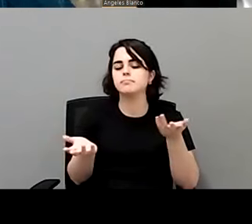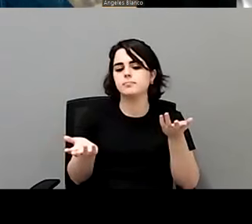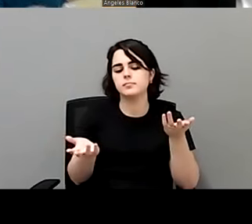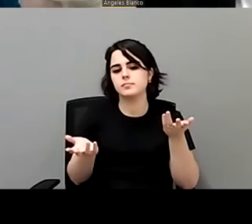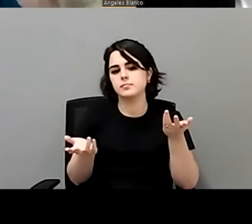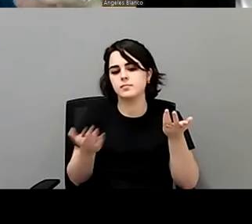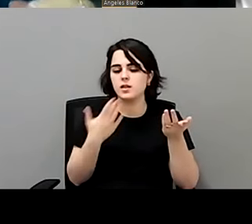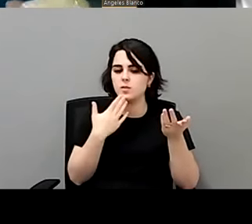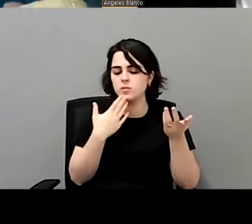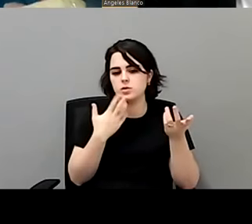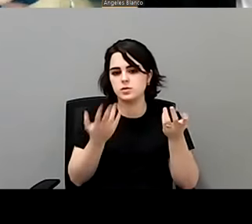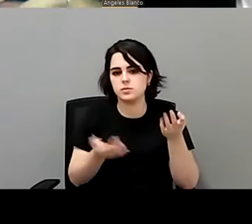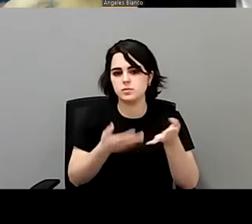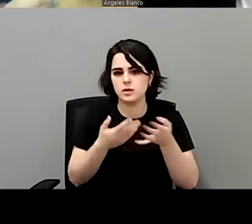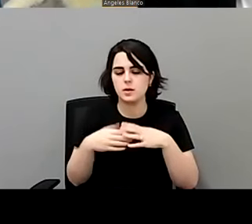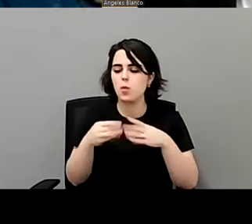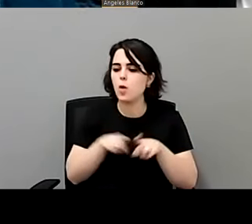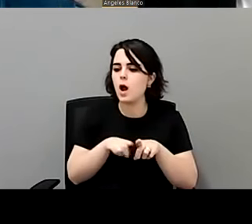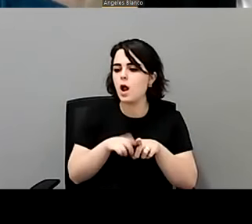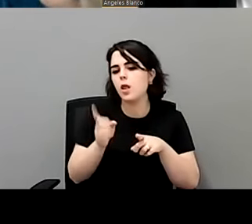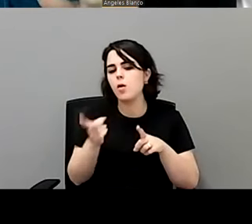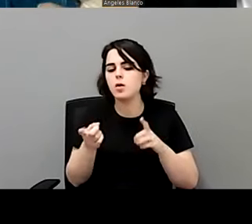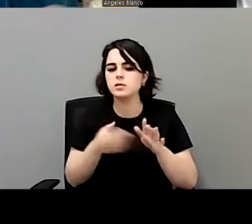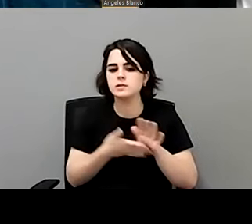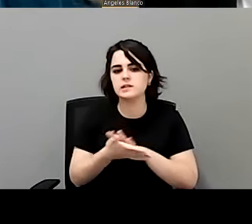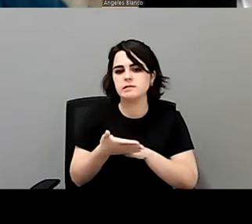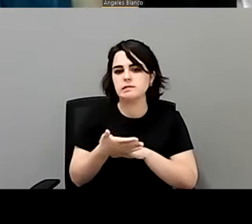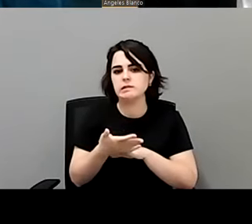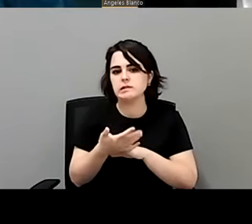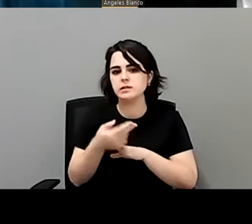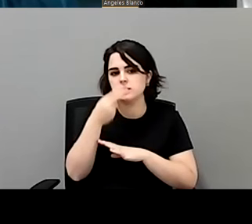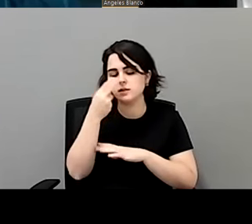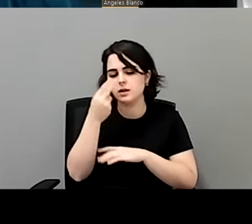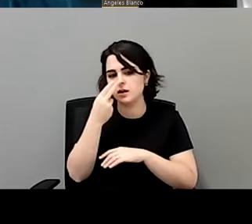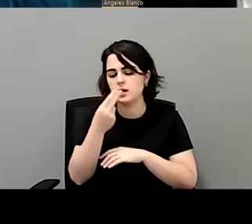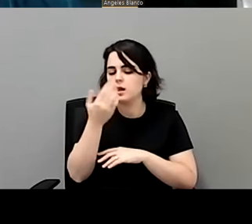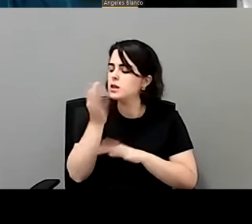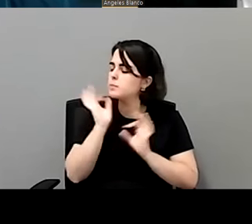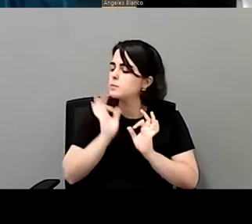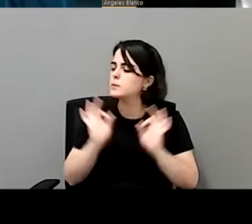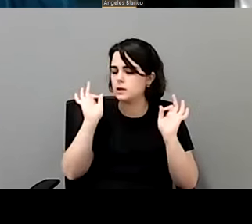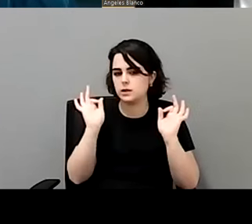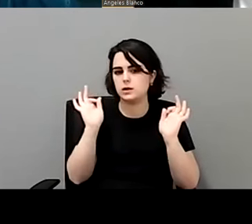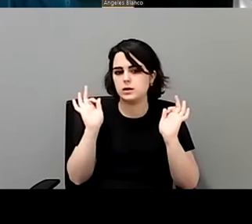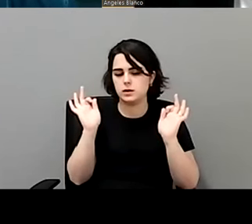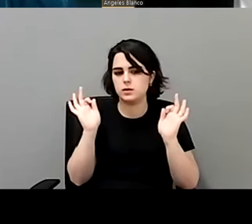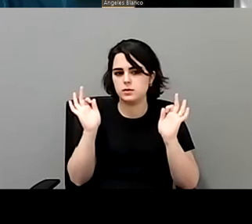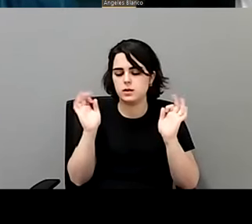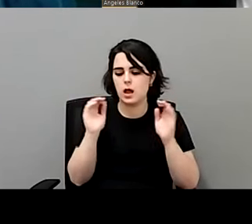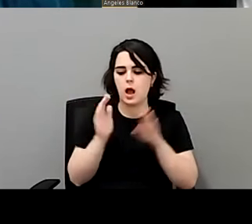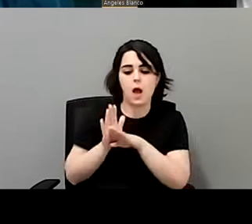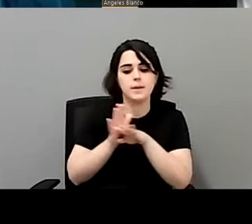van a su propio ritmo, bajo unos intereses muy particulares,